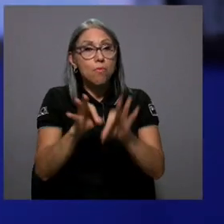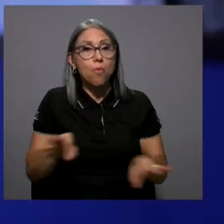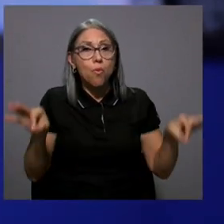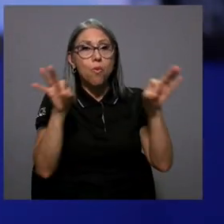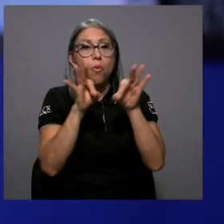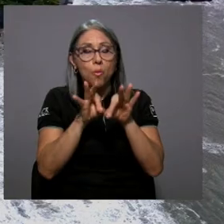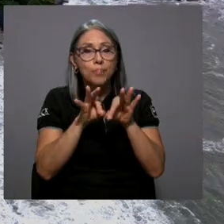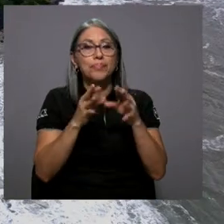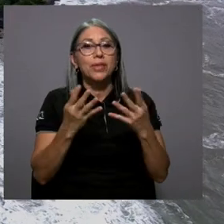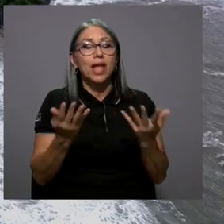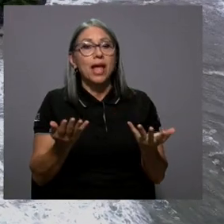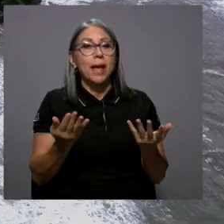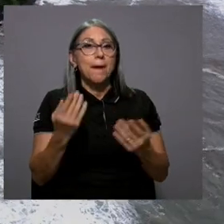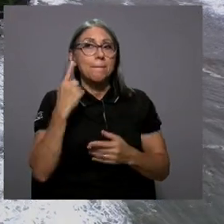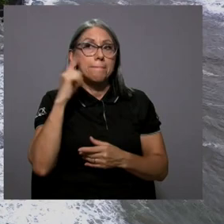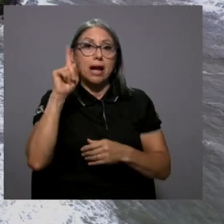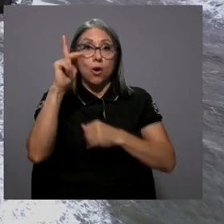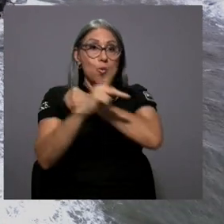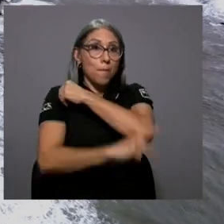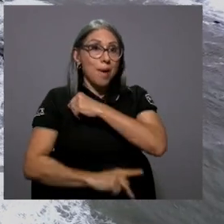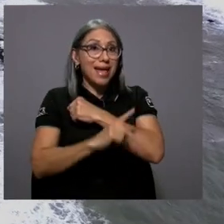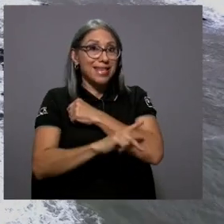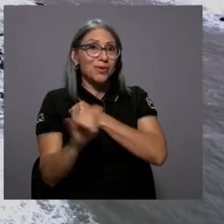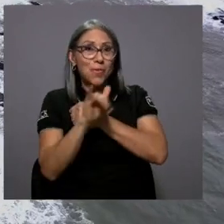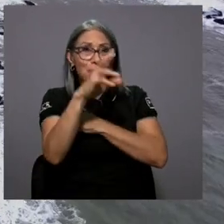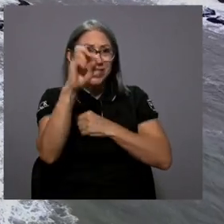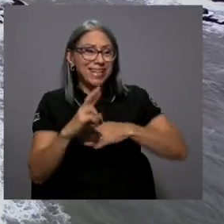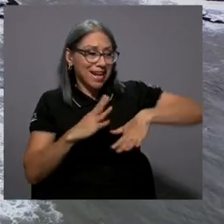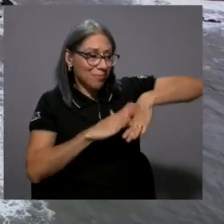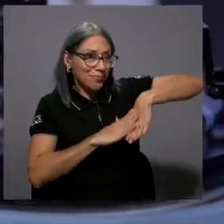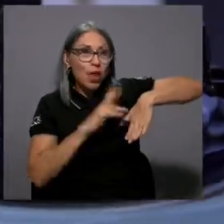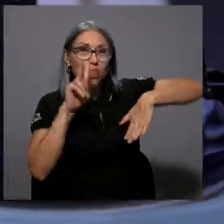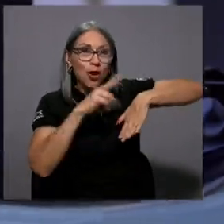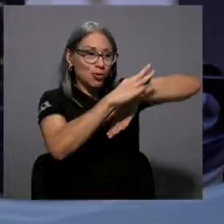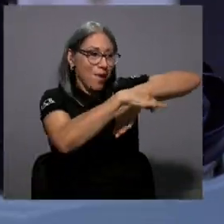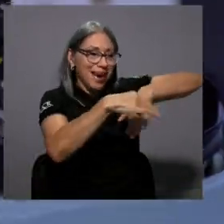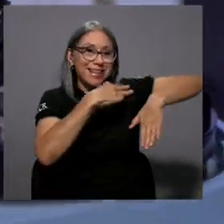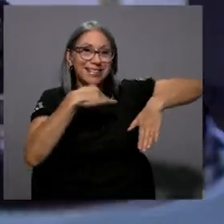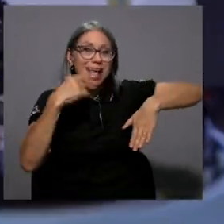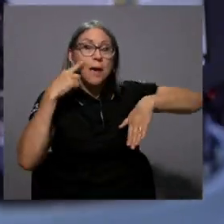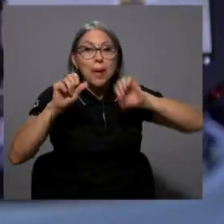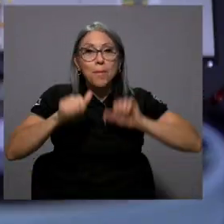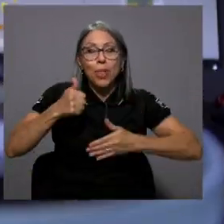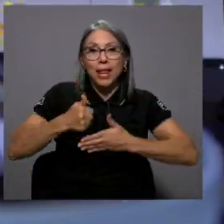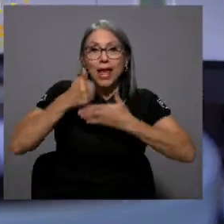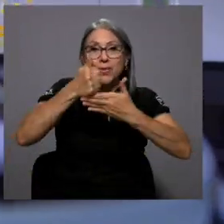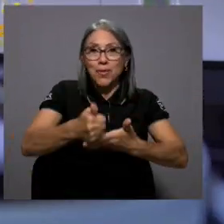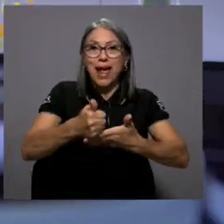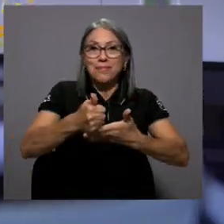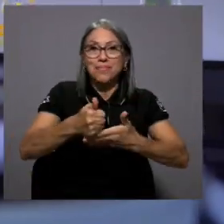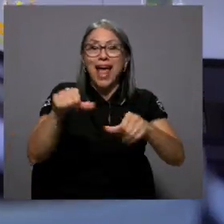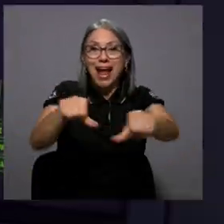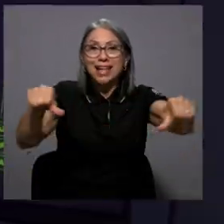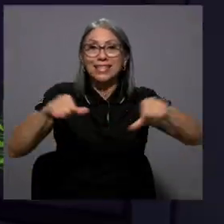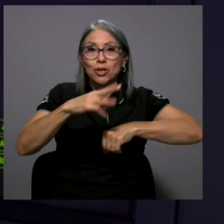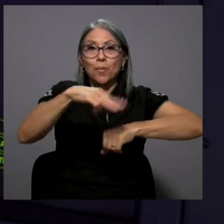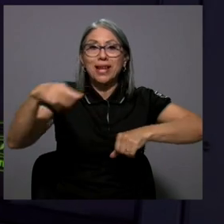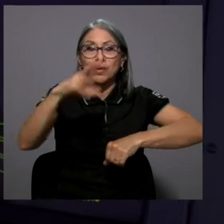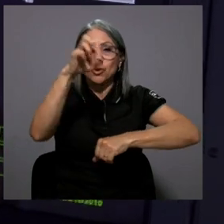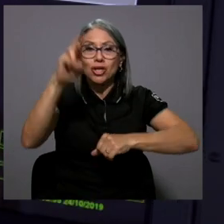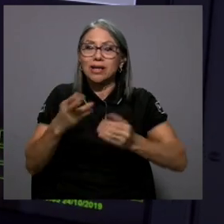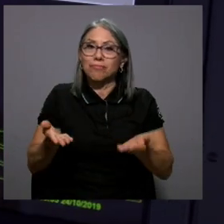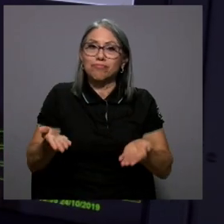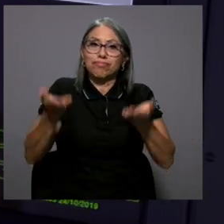muy importante para un país que tiene dos mares, para poder ayudar a levantar el sector